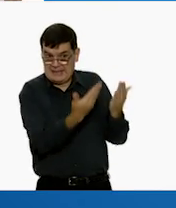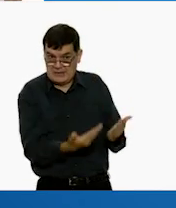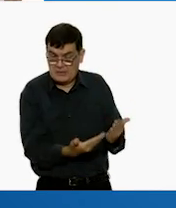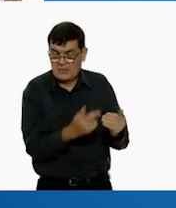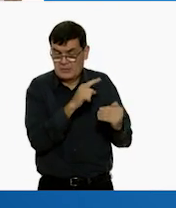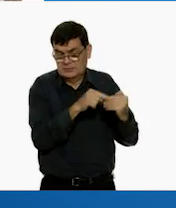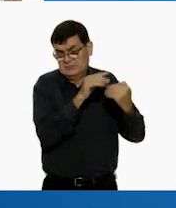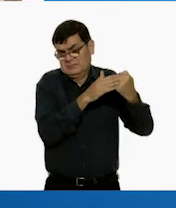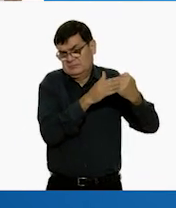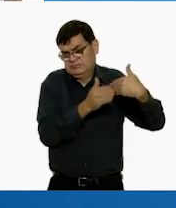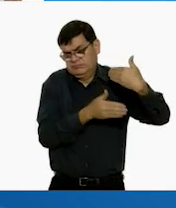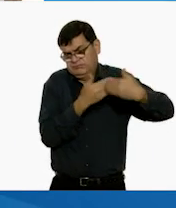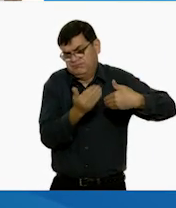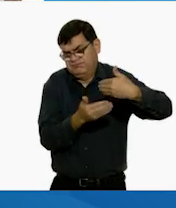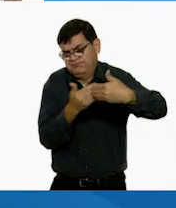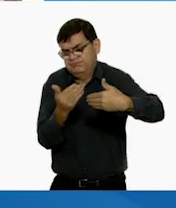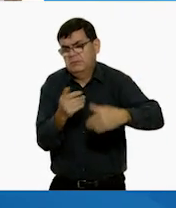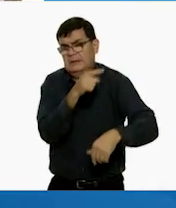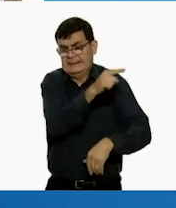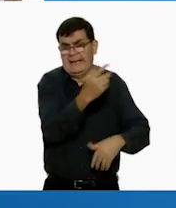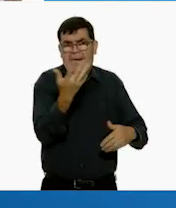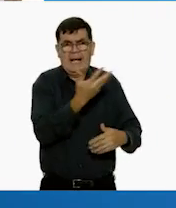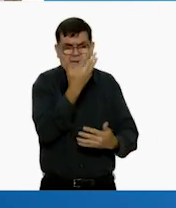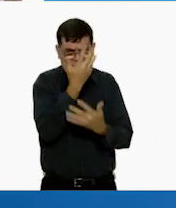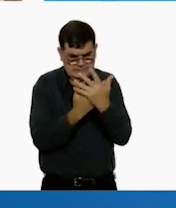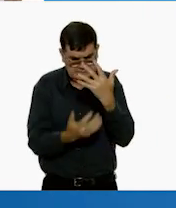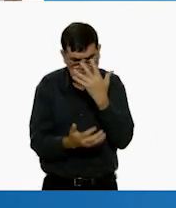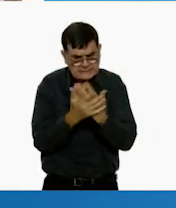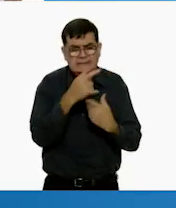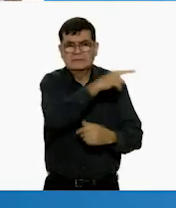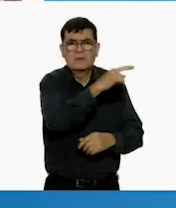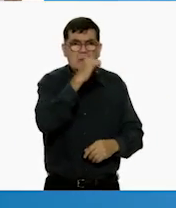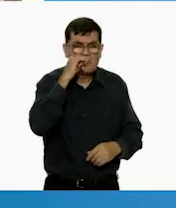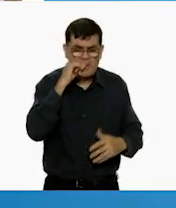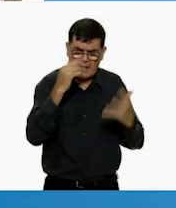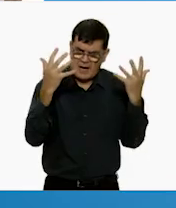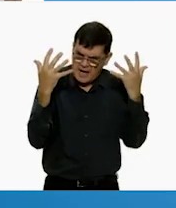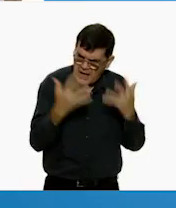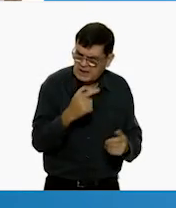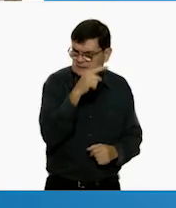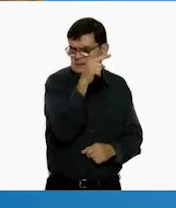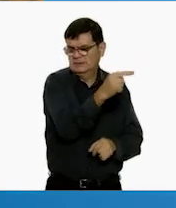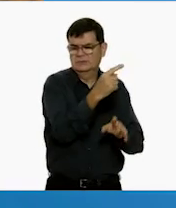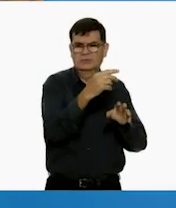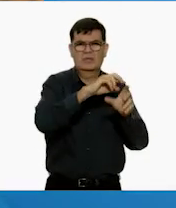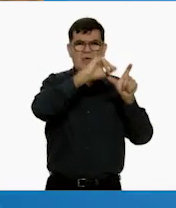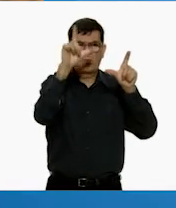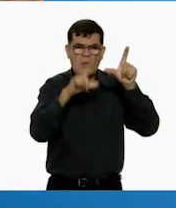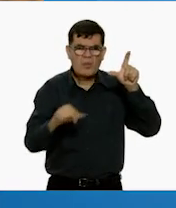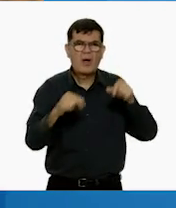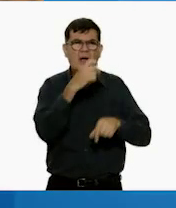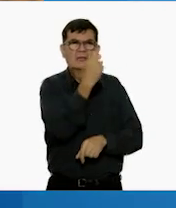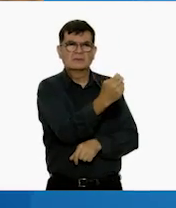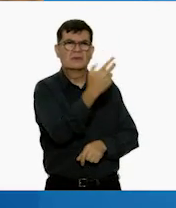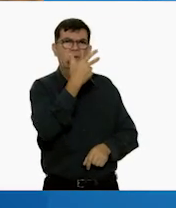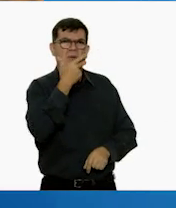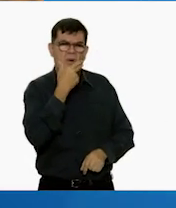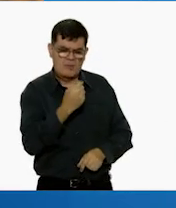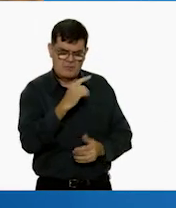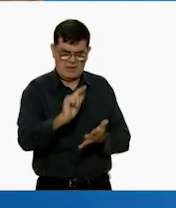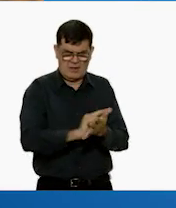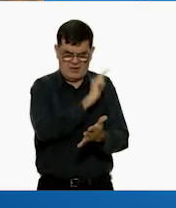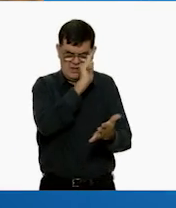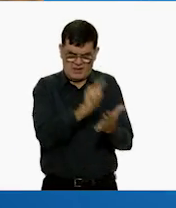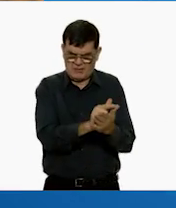posteridad es una imagen que él fabrica, ¿no?, de Juárez, el republicano, el hombre apegado a la